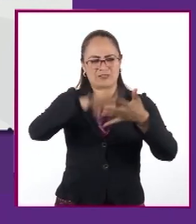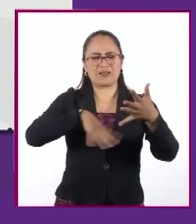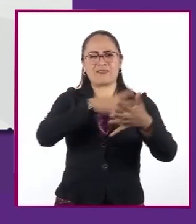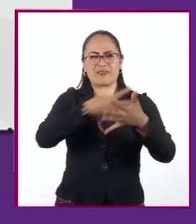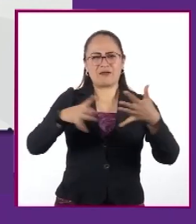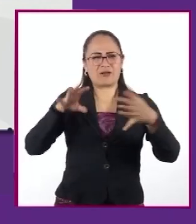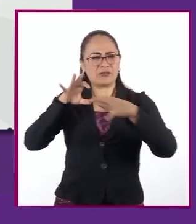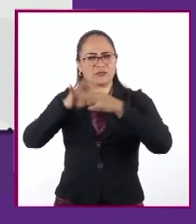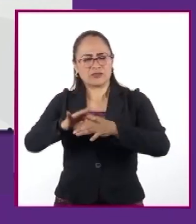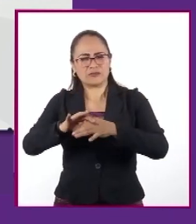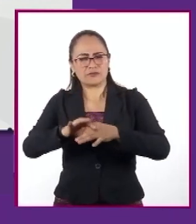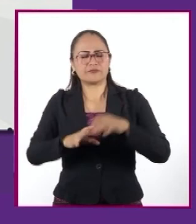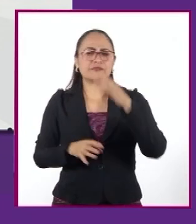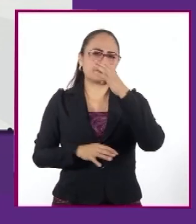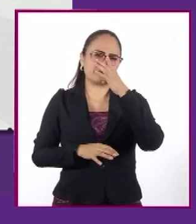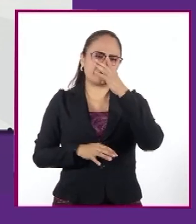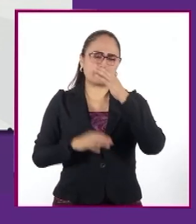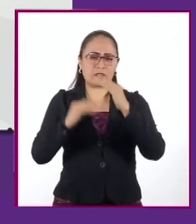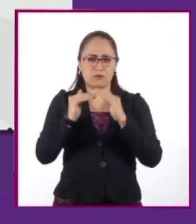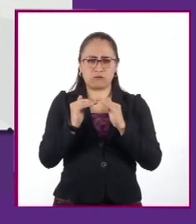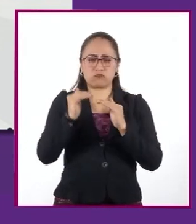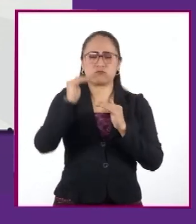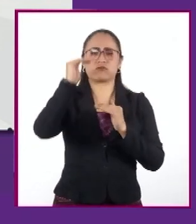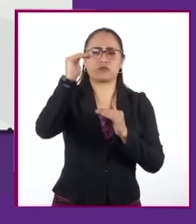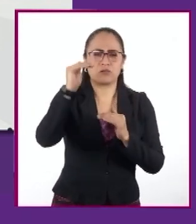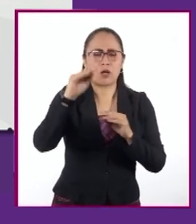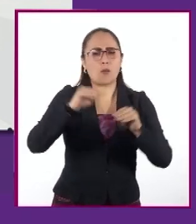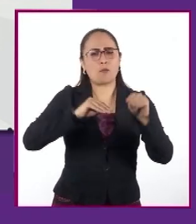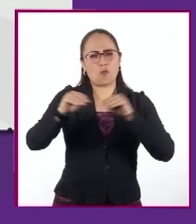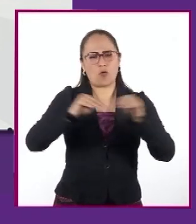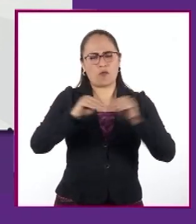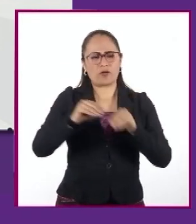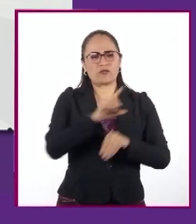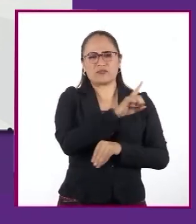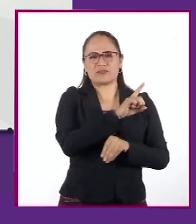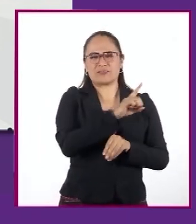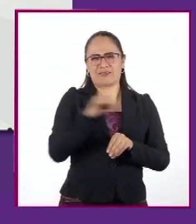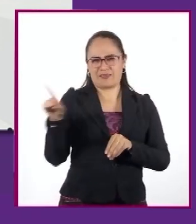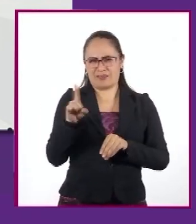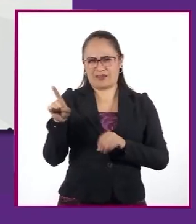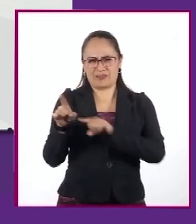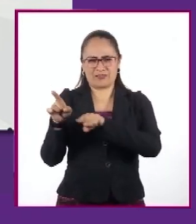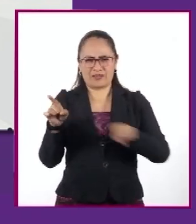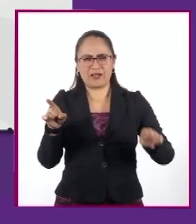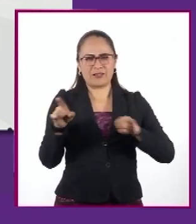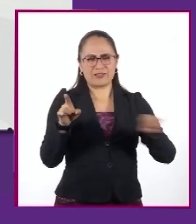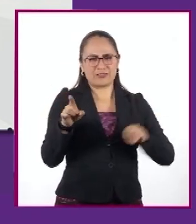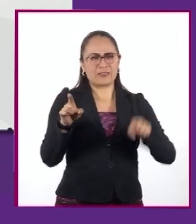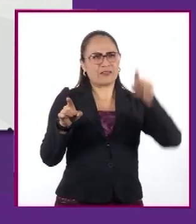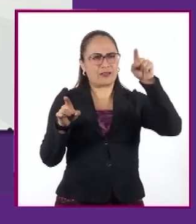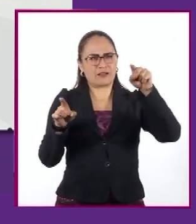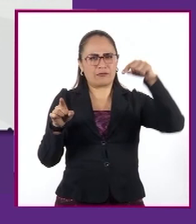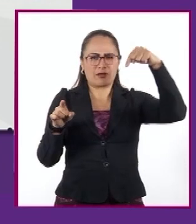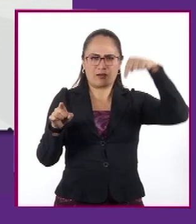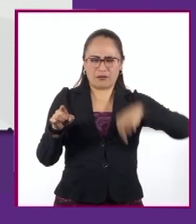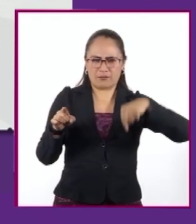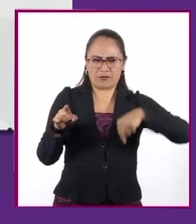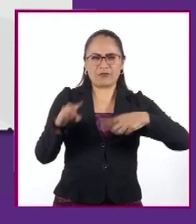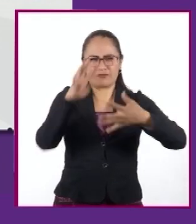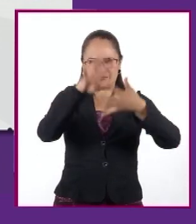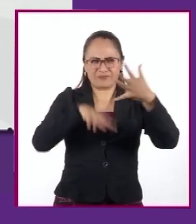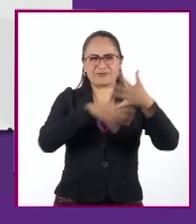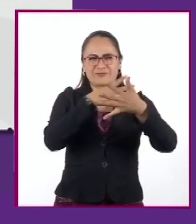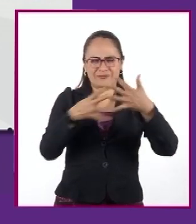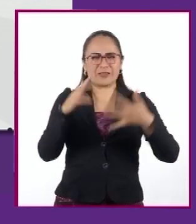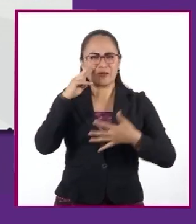El carácter metálico aumenta al movernos de derecha a izquierda y de arriba hacia abajo en la tabla periódica.